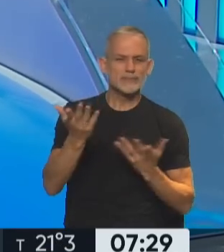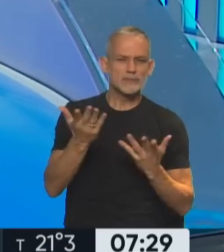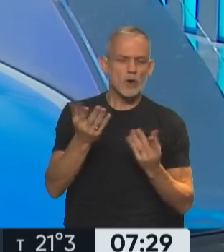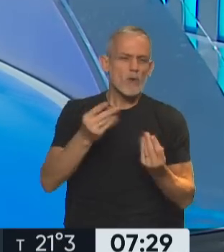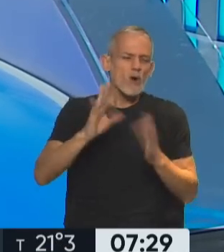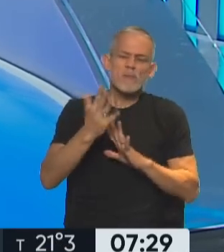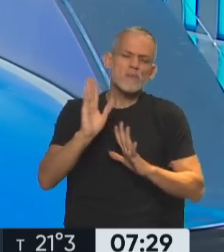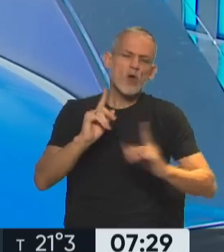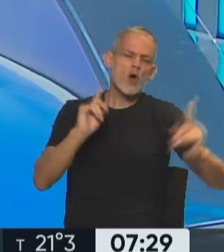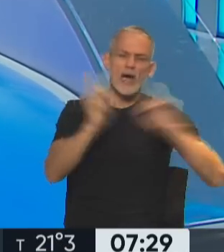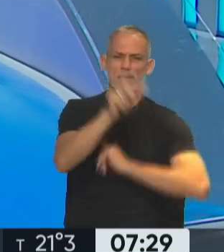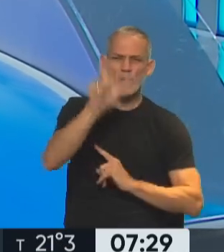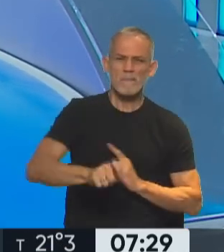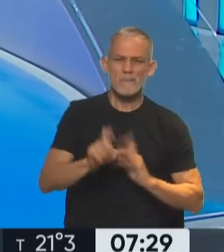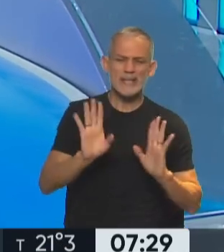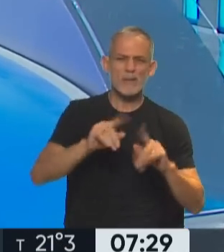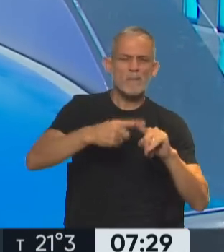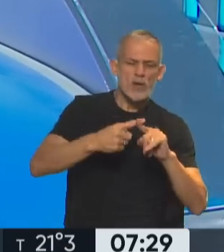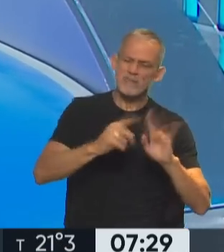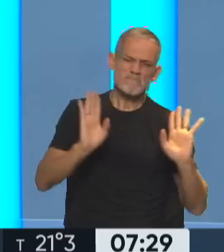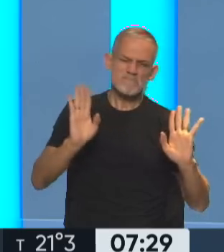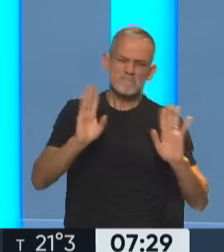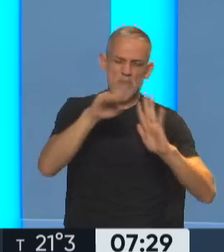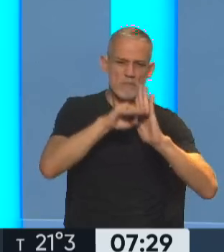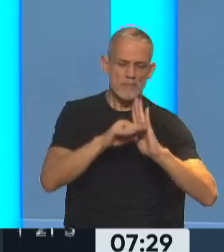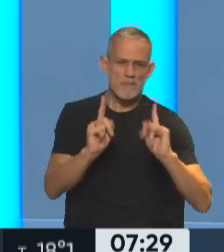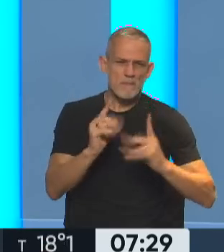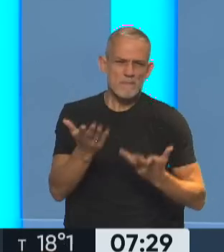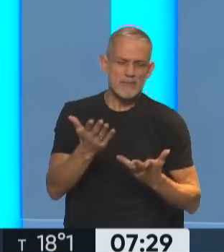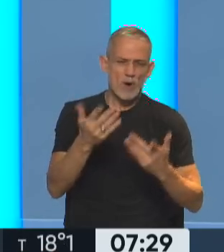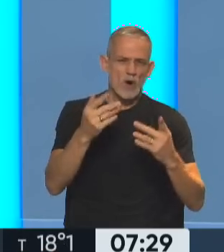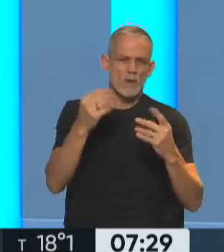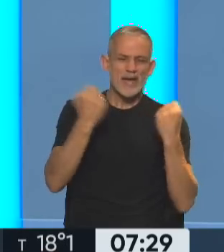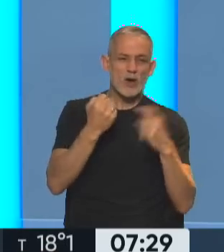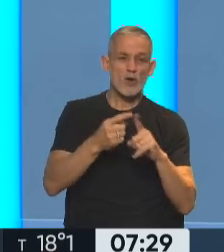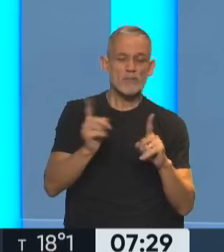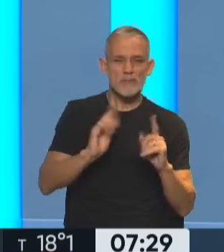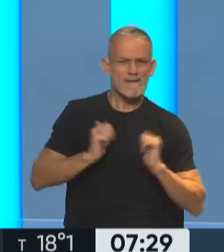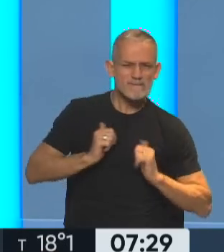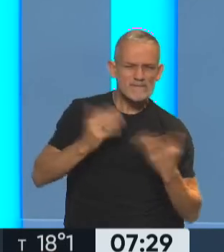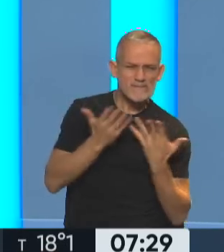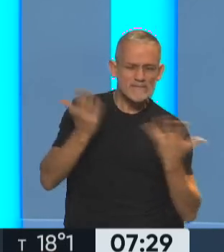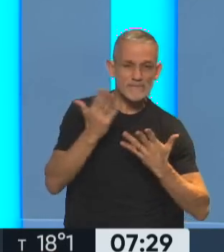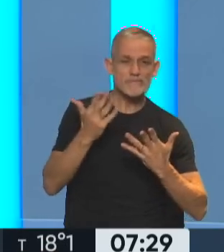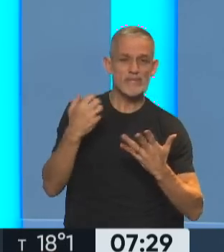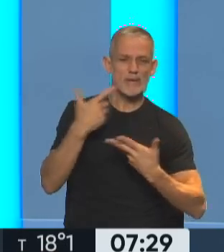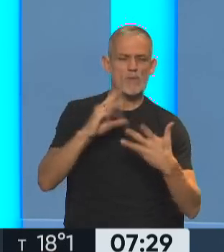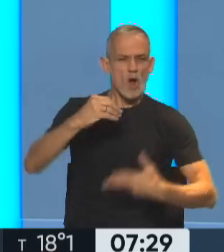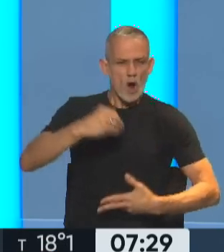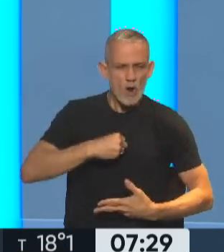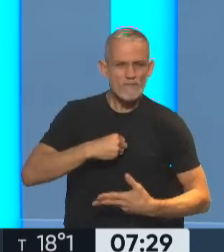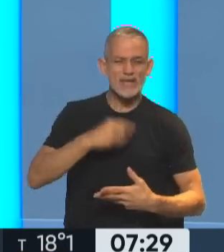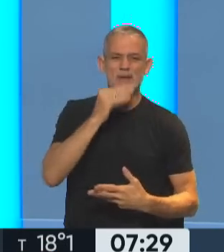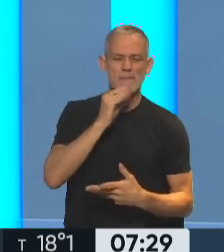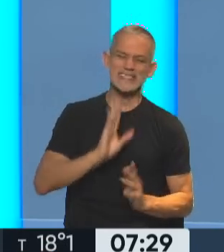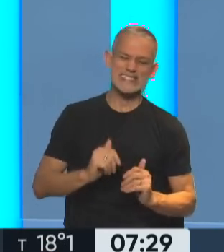expectativas, no tanto, volvemos a lo mismo, no tanto de políticas, de políticas económicas, sino más de expectativas y generar confianza, Massa